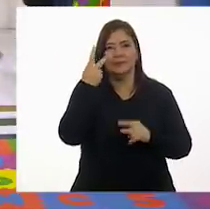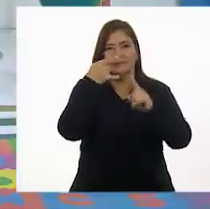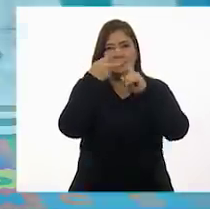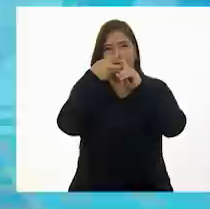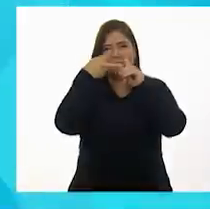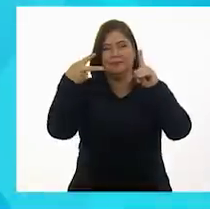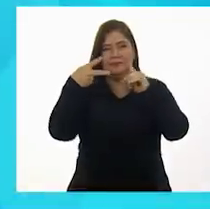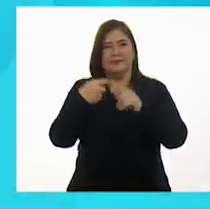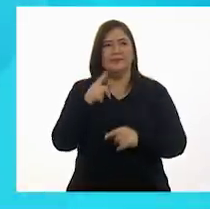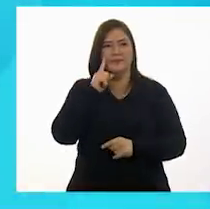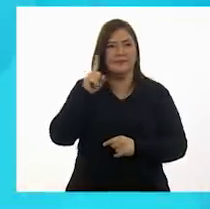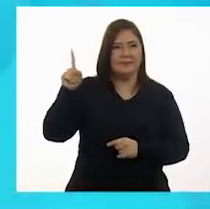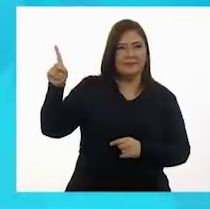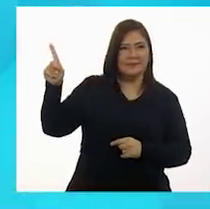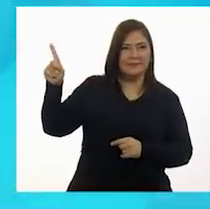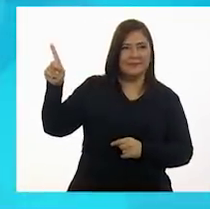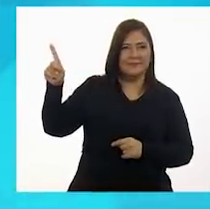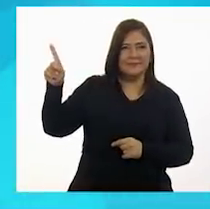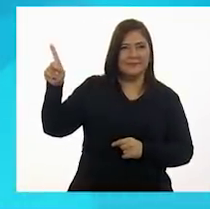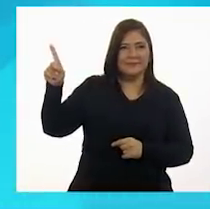Triángulos.